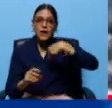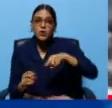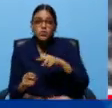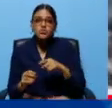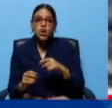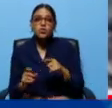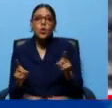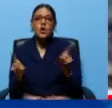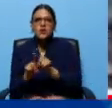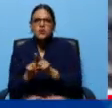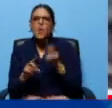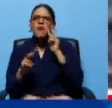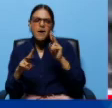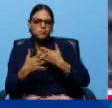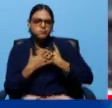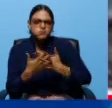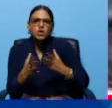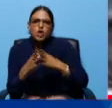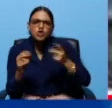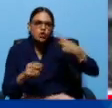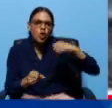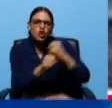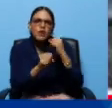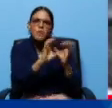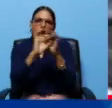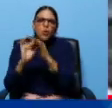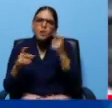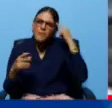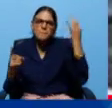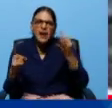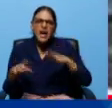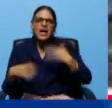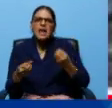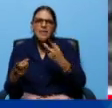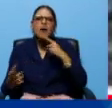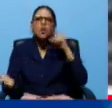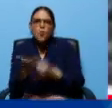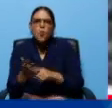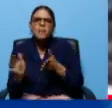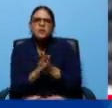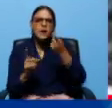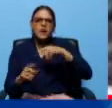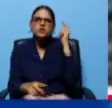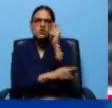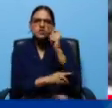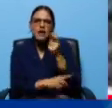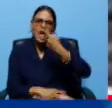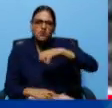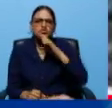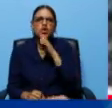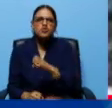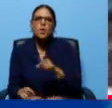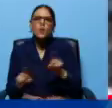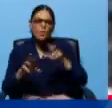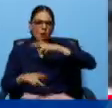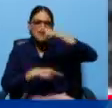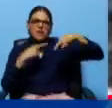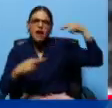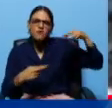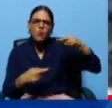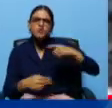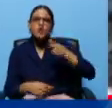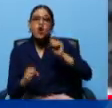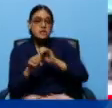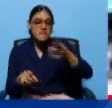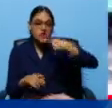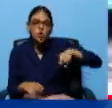de las más prístinas virtudes, pues, para que esta gente cumpla su cometido, porque somos una revolución que sin